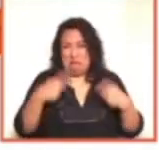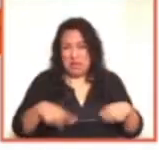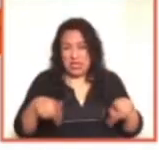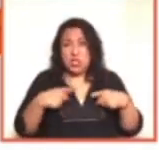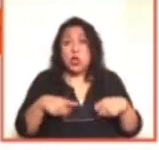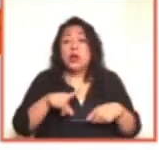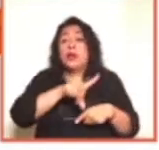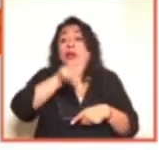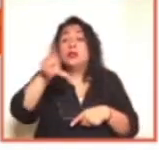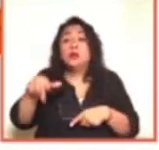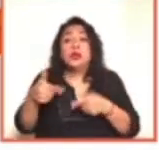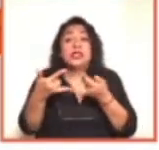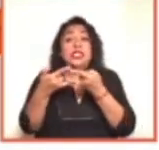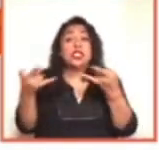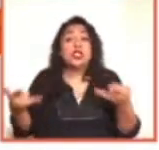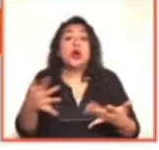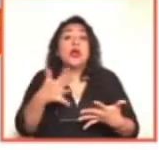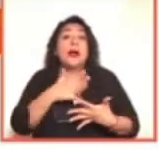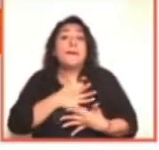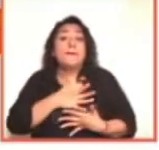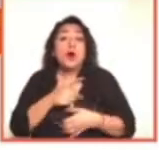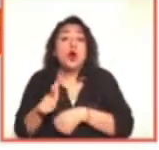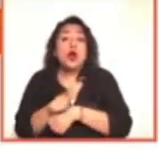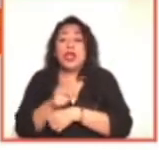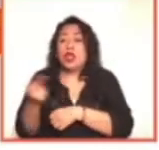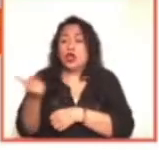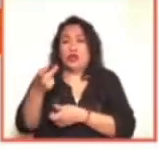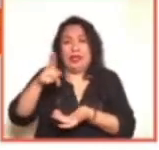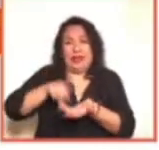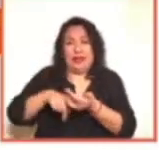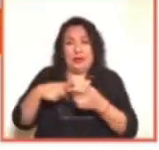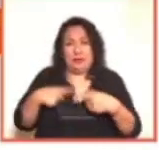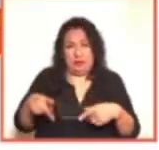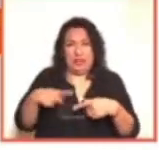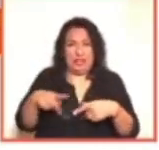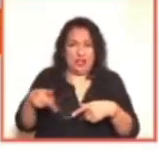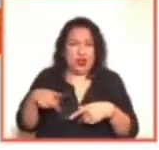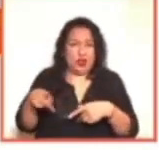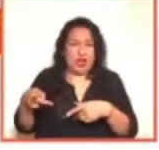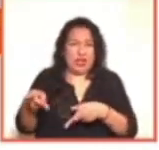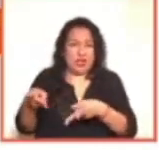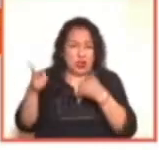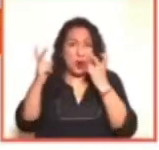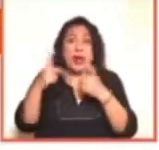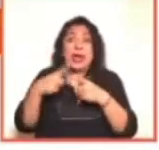amor gay entre dos miembros de la banda interpretados por Héctor Bonilla y Manuel Ojeda.